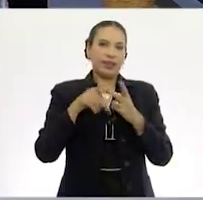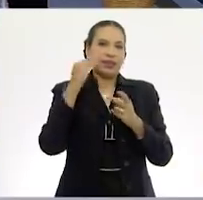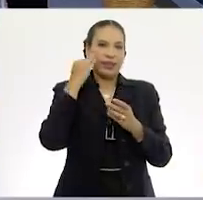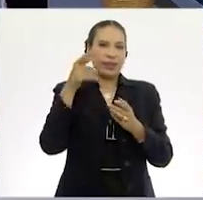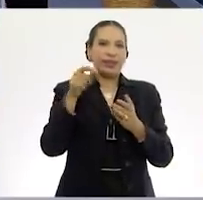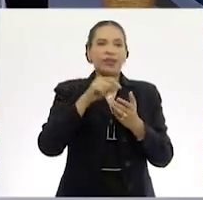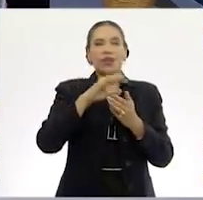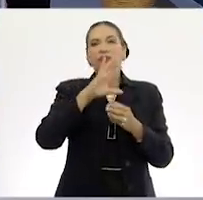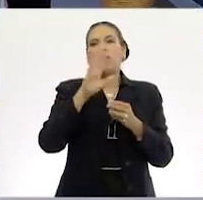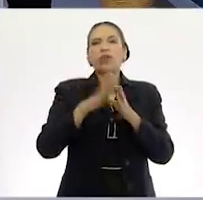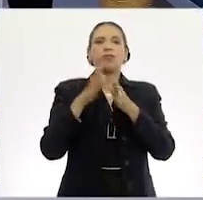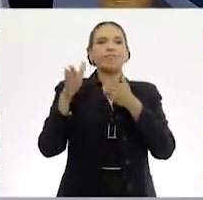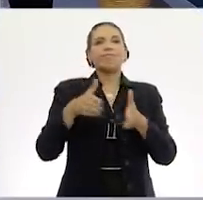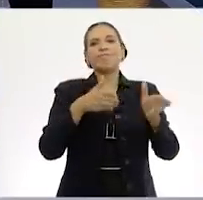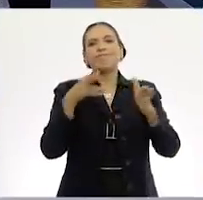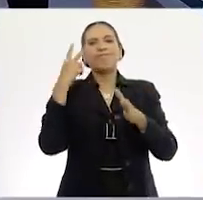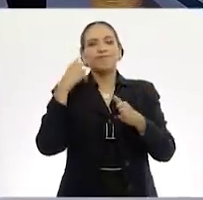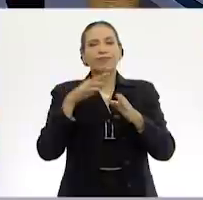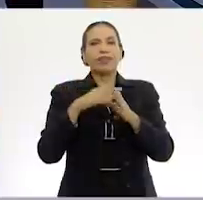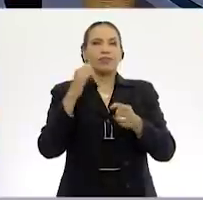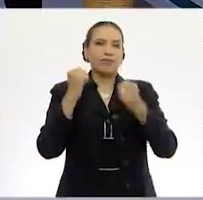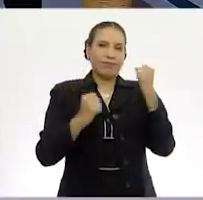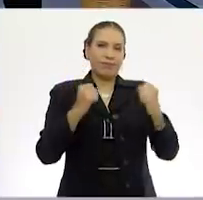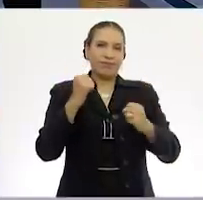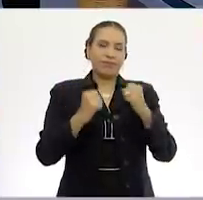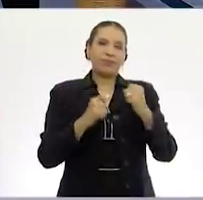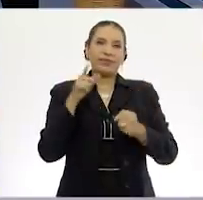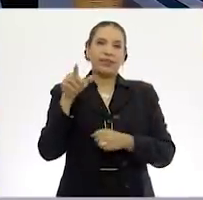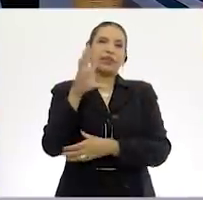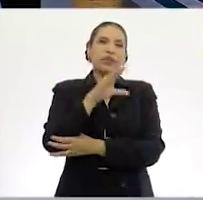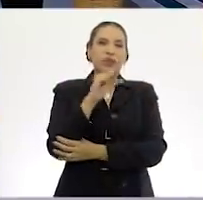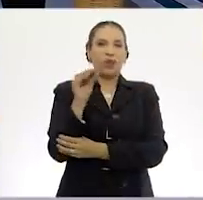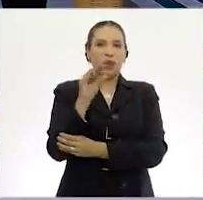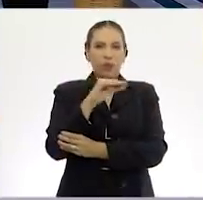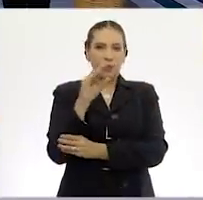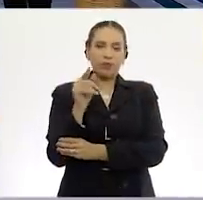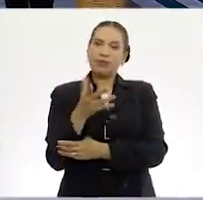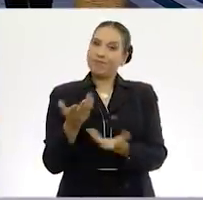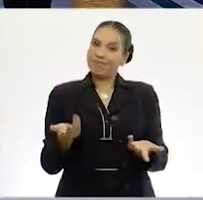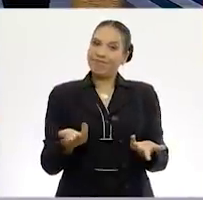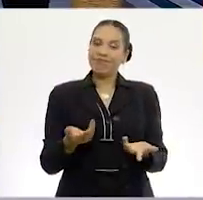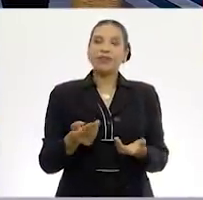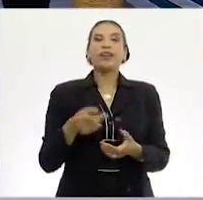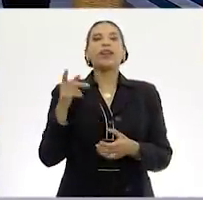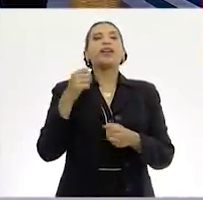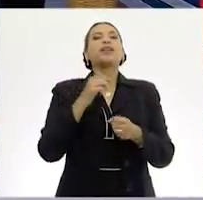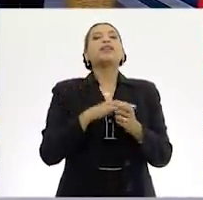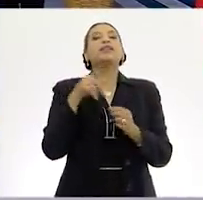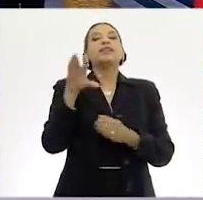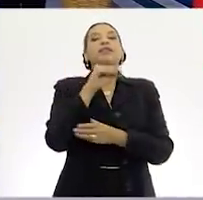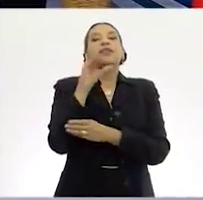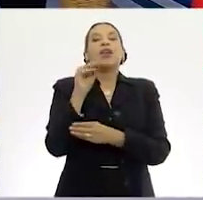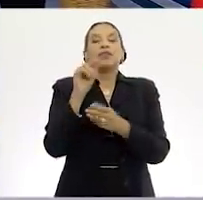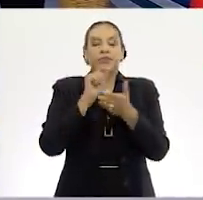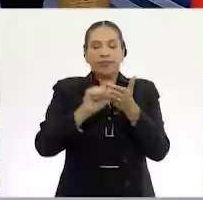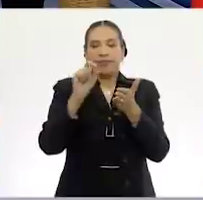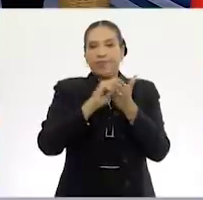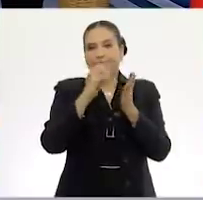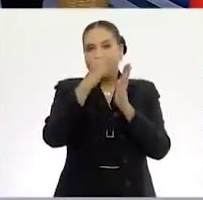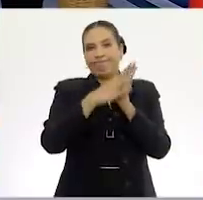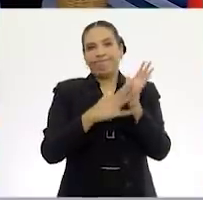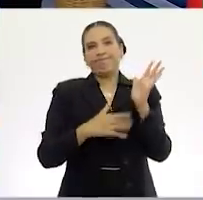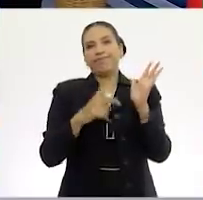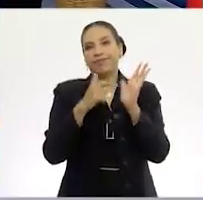tiempo todo el camino mientras uno iba manejando, fue Ton, ¿verdad? Y Ton, me imagino que ya tiene bastante